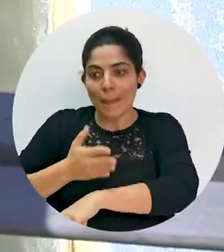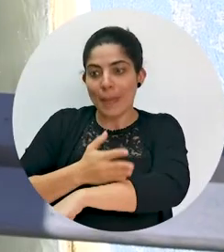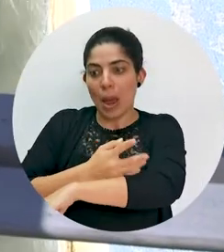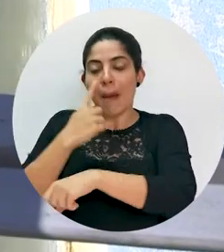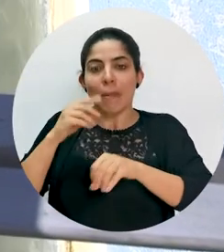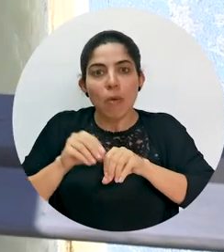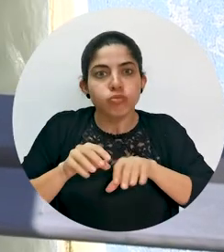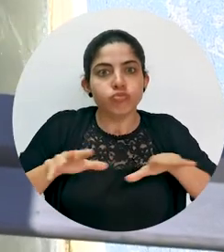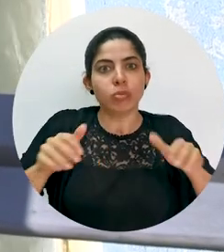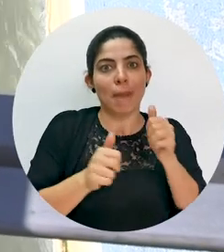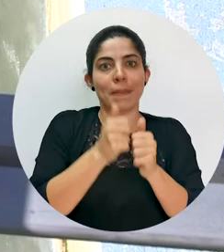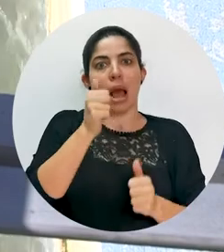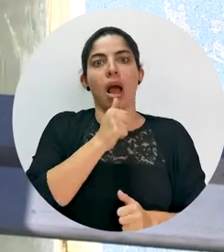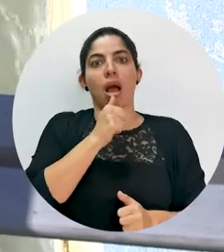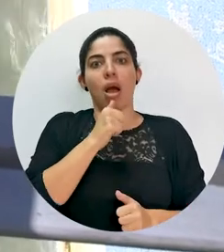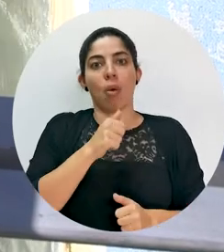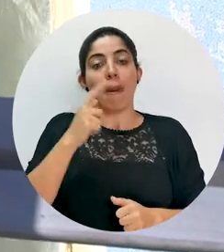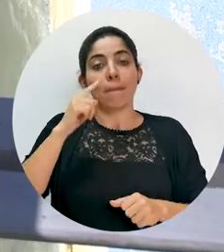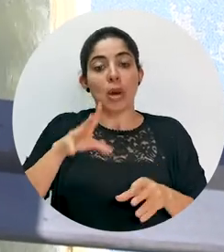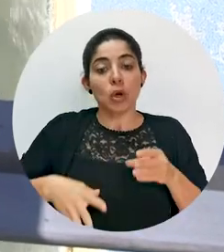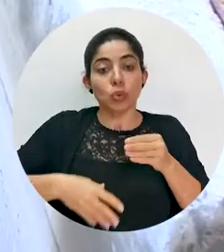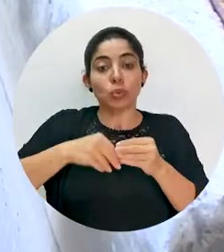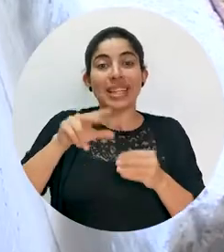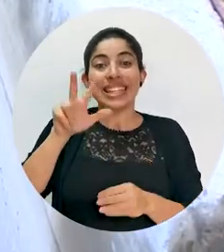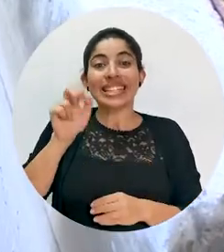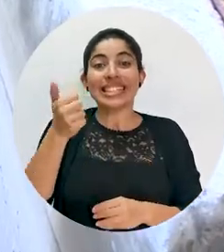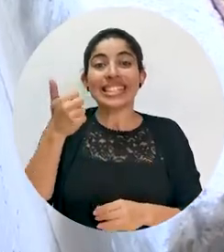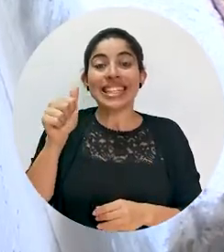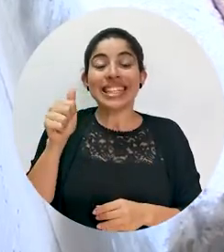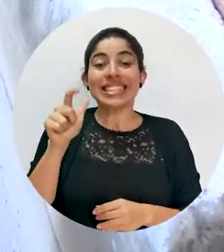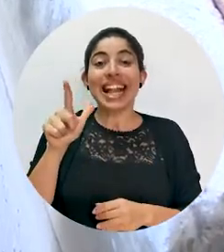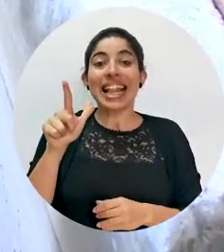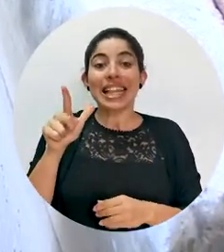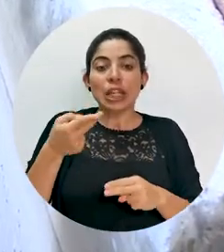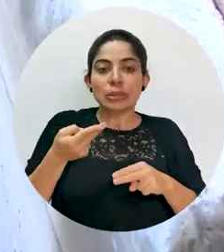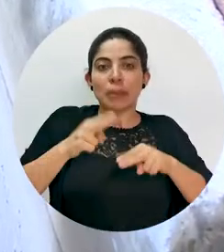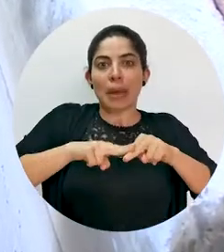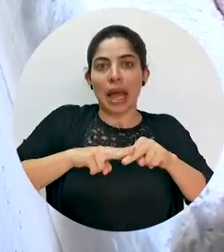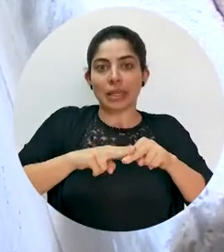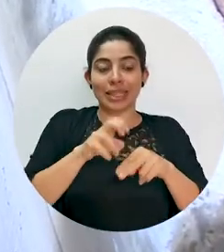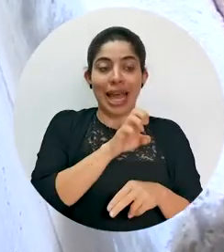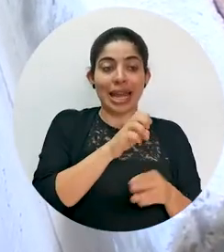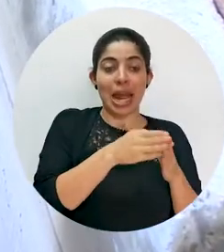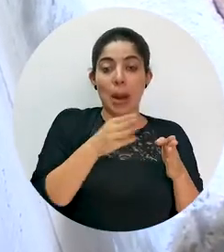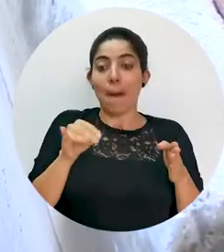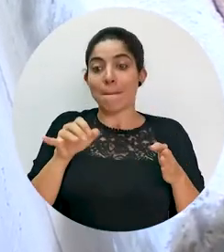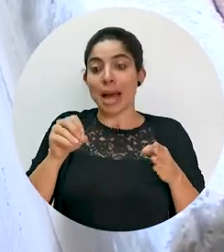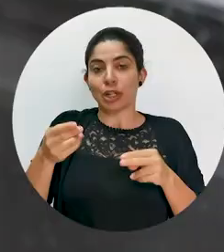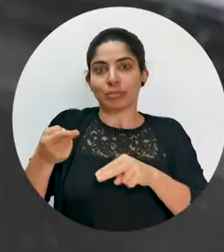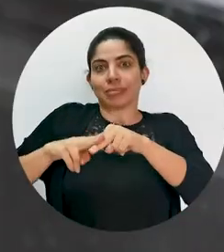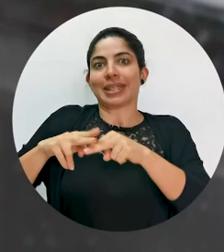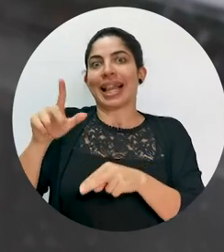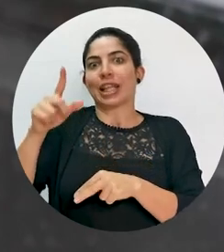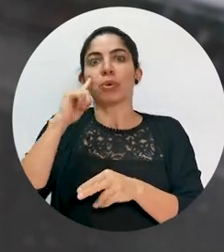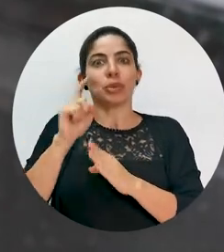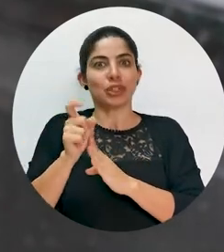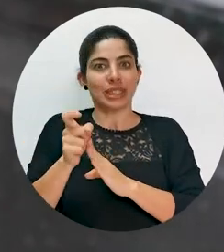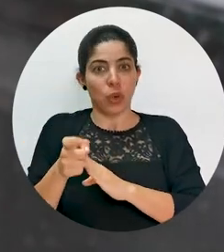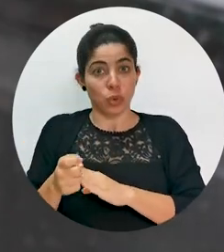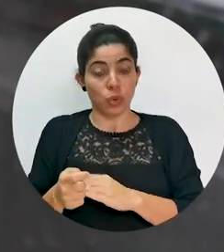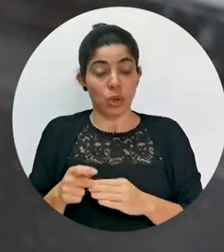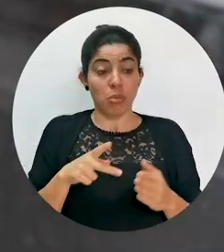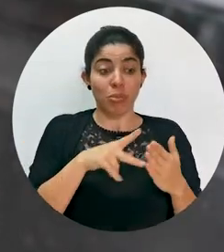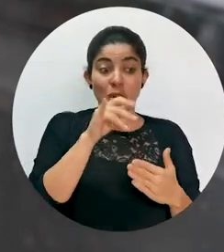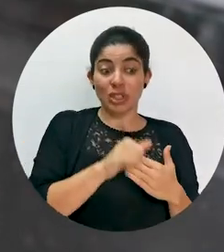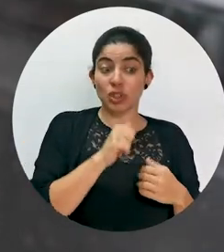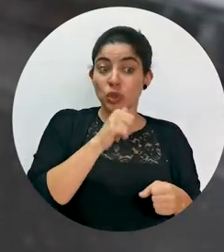permitirán llevar más agua a los hogares, permitiendo sumar 310 litros por segundo adicionales de enero a mayo. Los proyectos